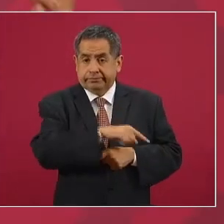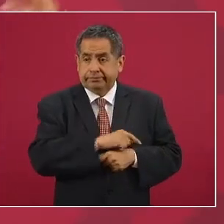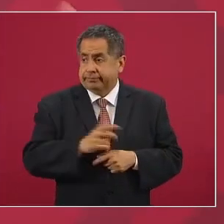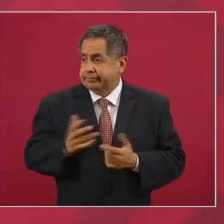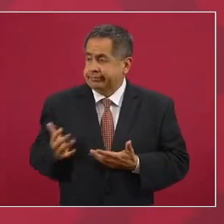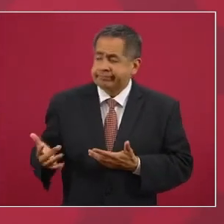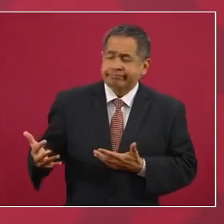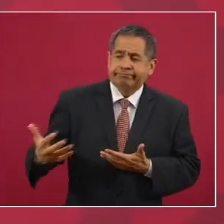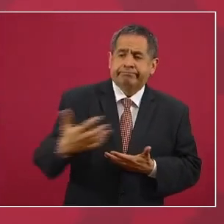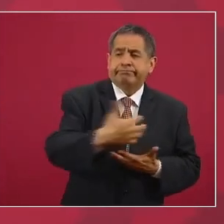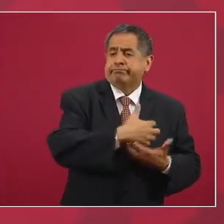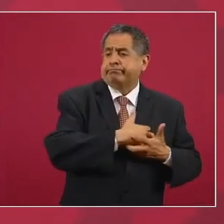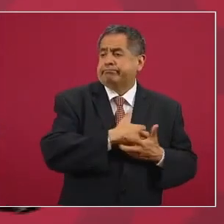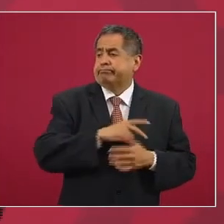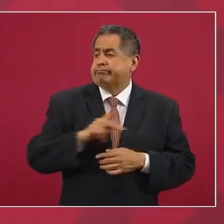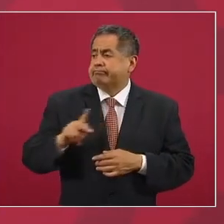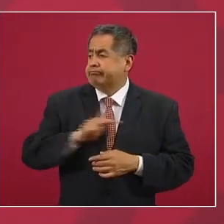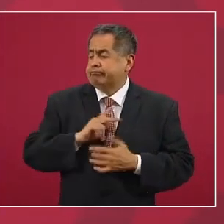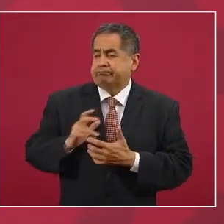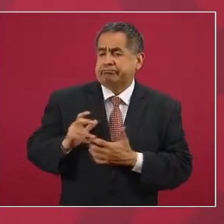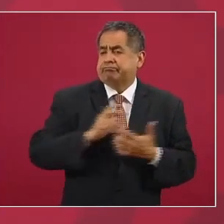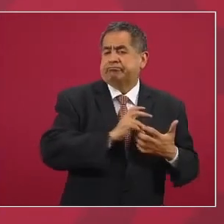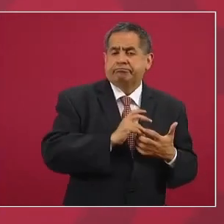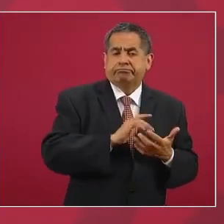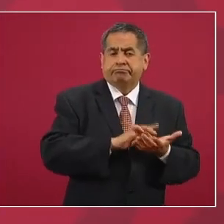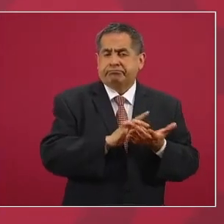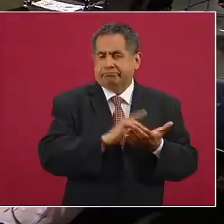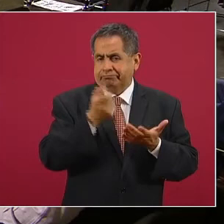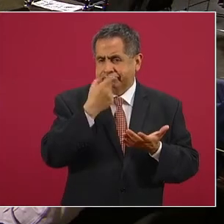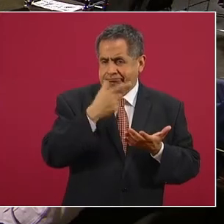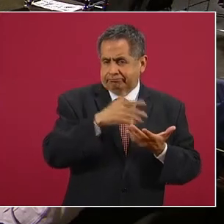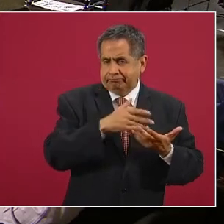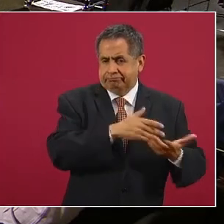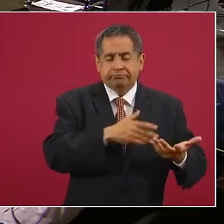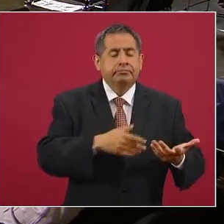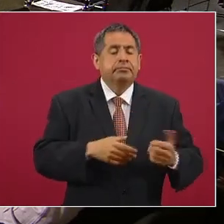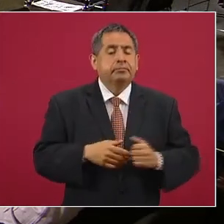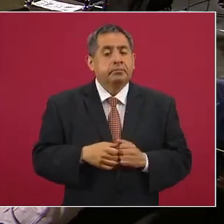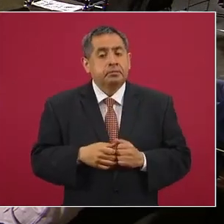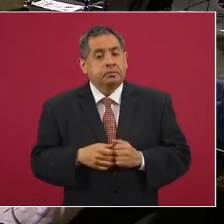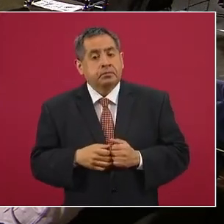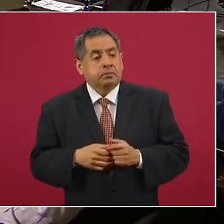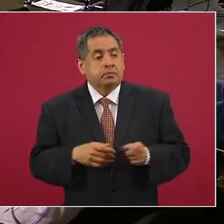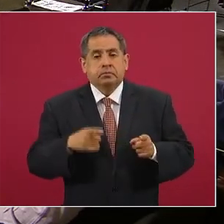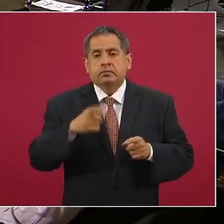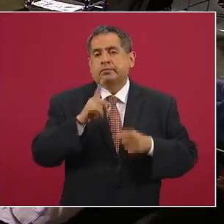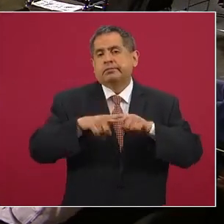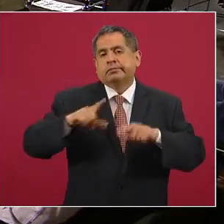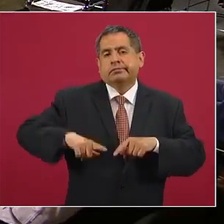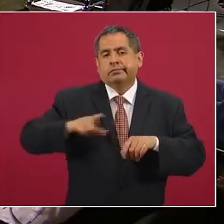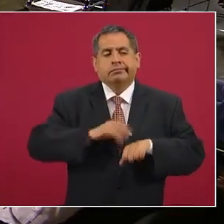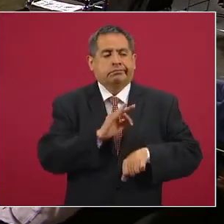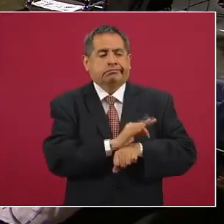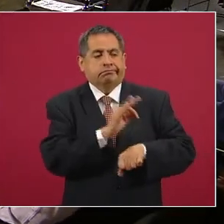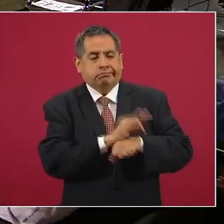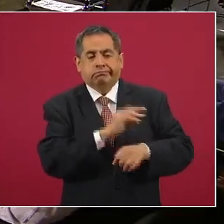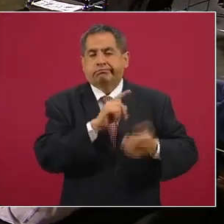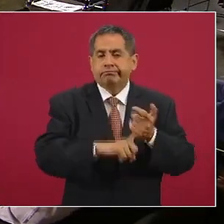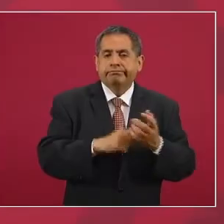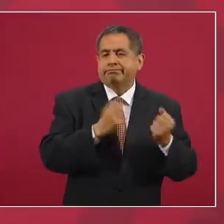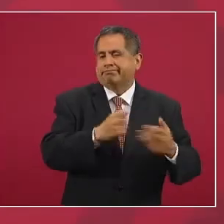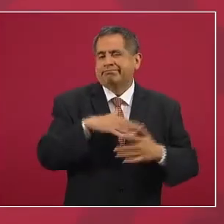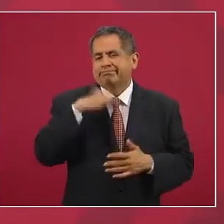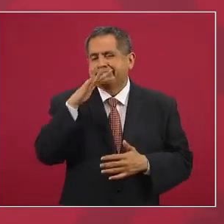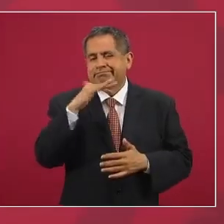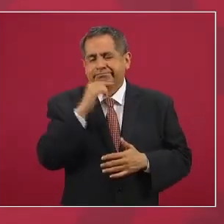acaparaban toda la compra de medicamentos y había mucho influyentismo y mucha corrupción,